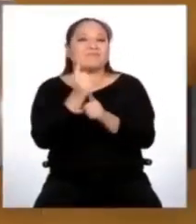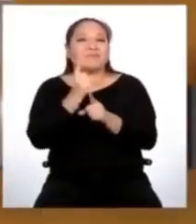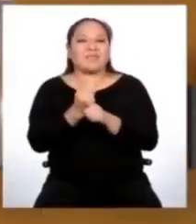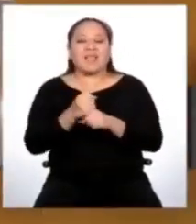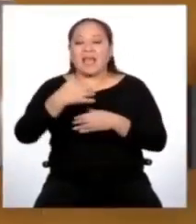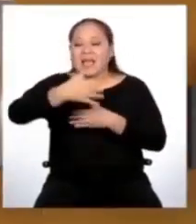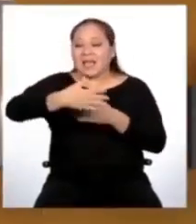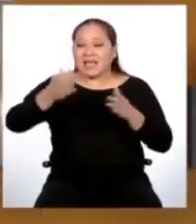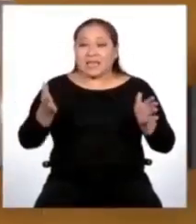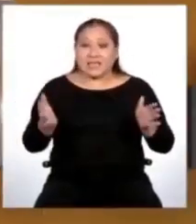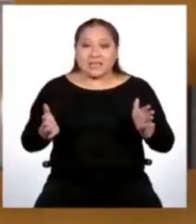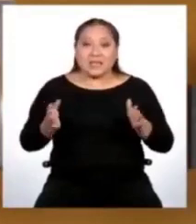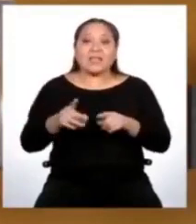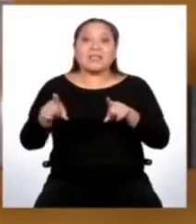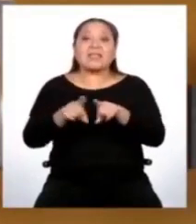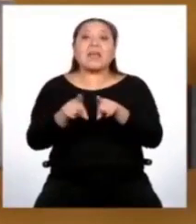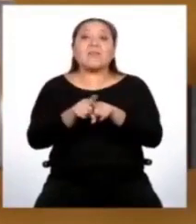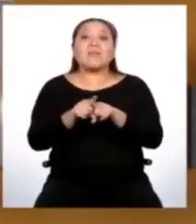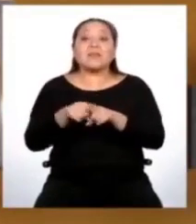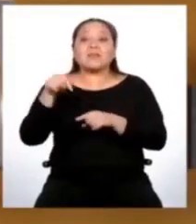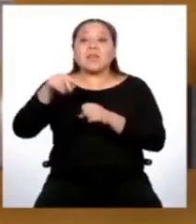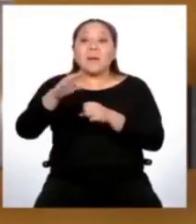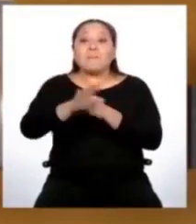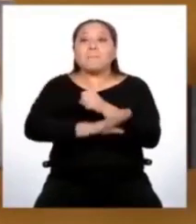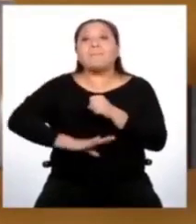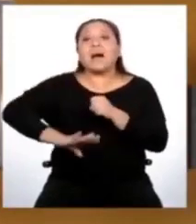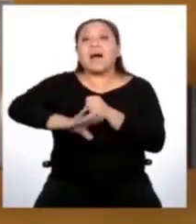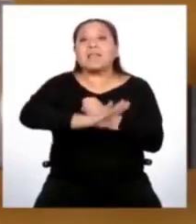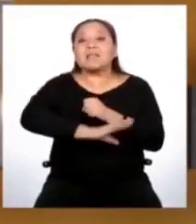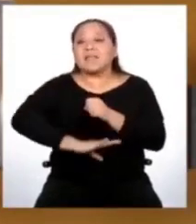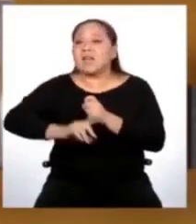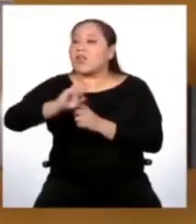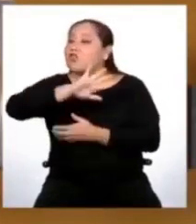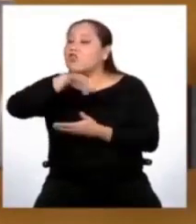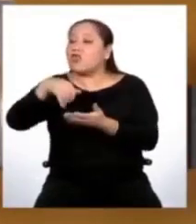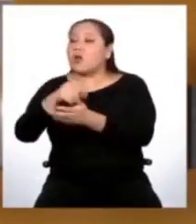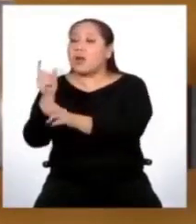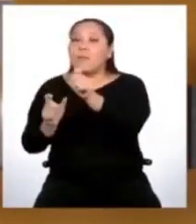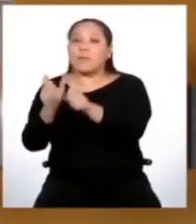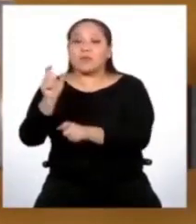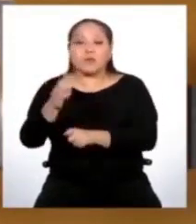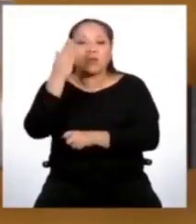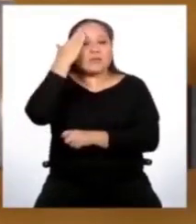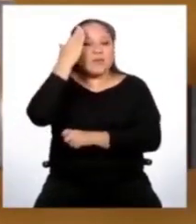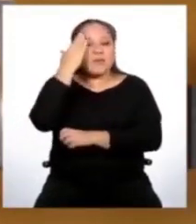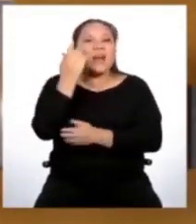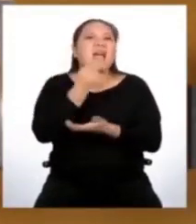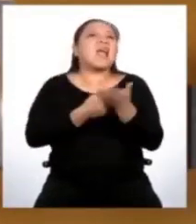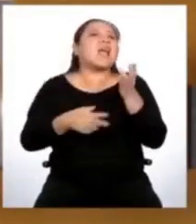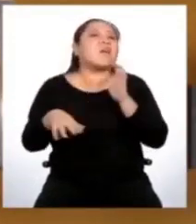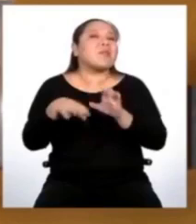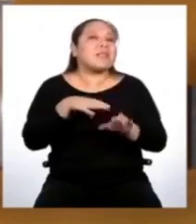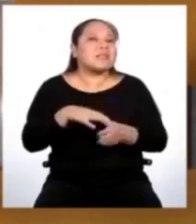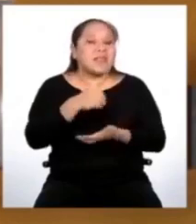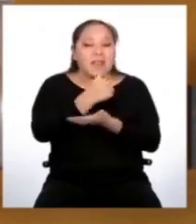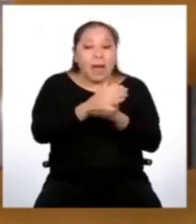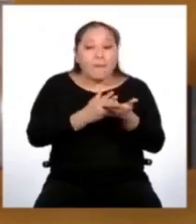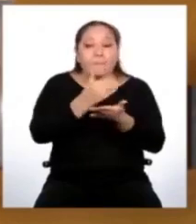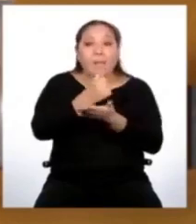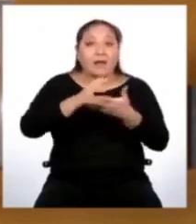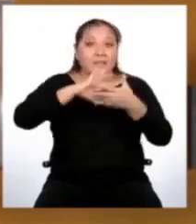el guión también es el soporte y guía para que todos los involucrados en la dramatización tengan claro todos los aspectos de la obra y cuáles son